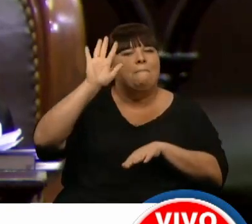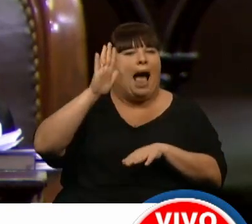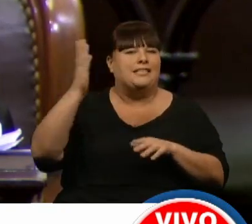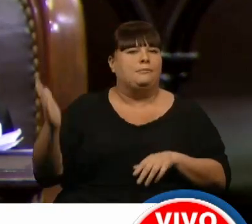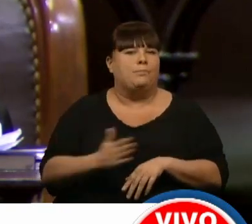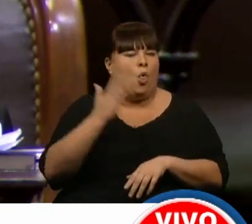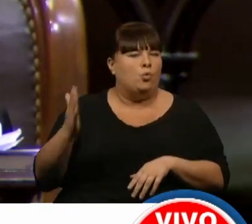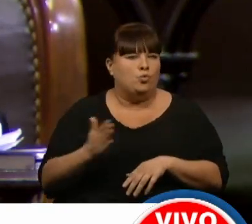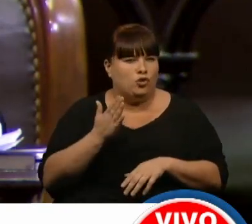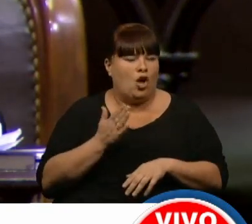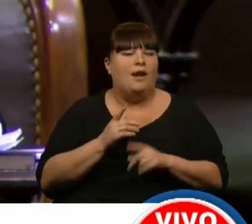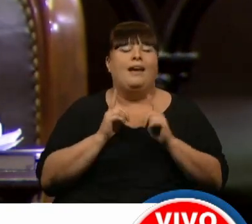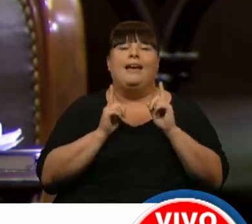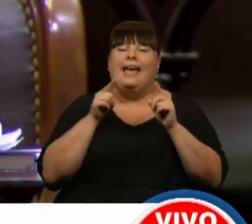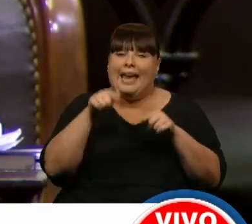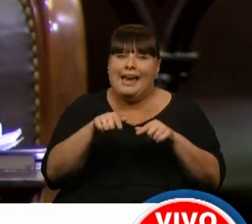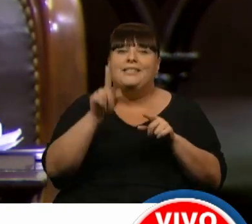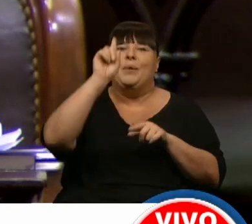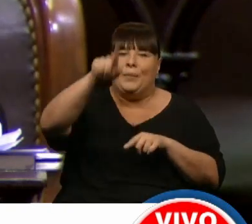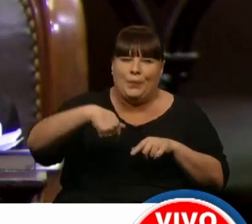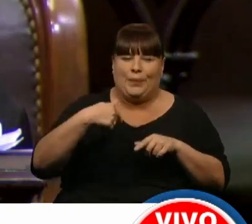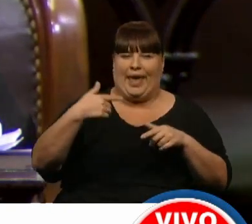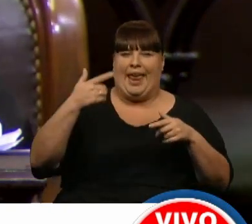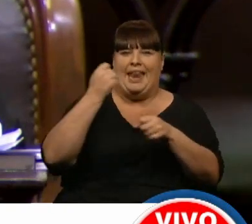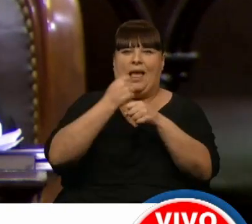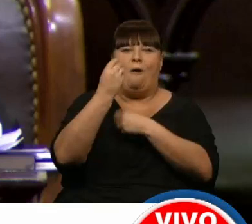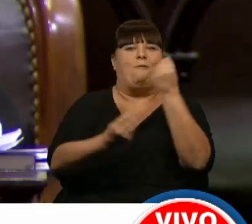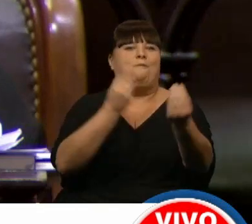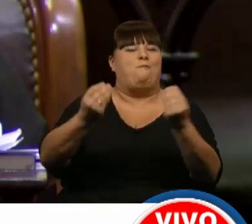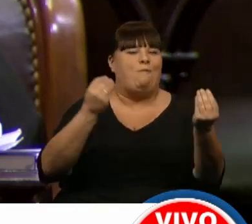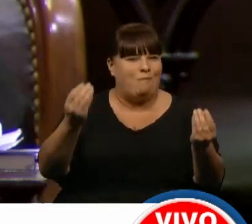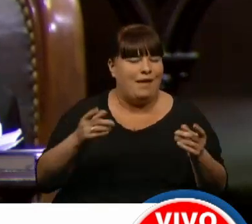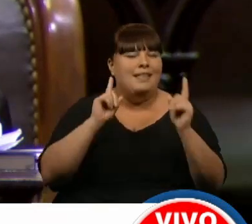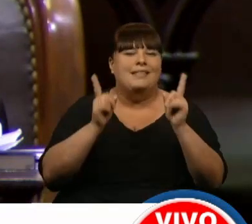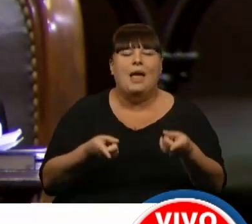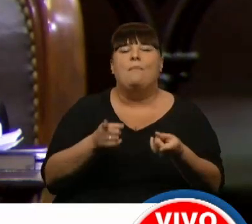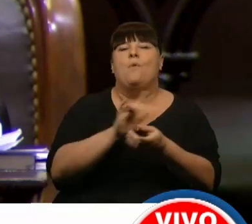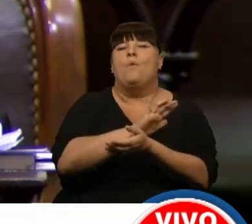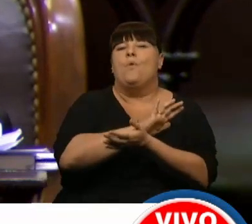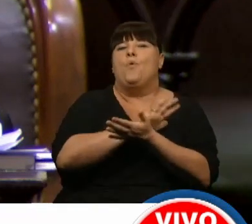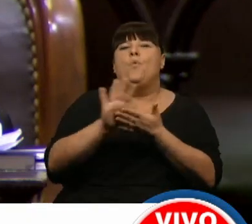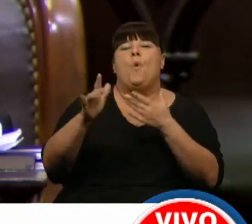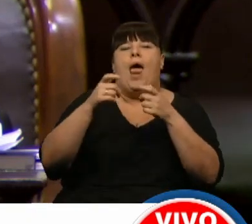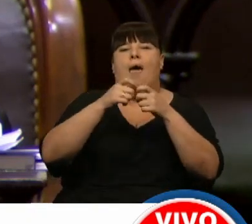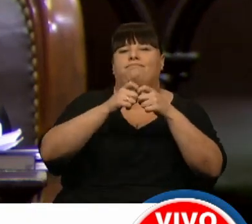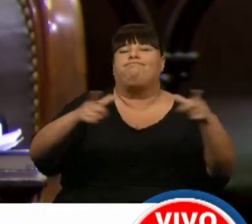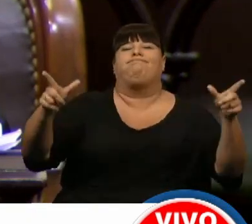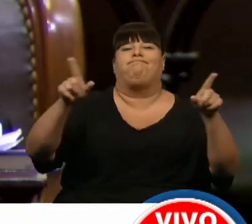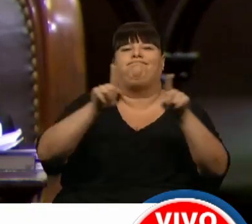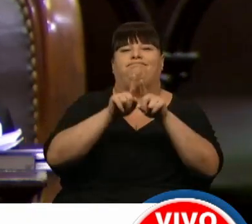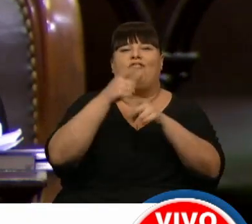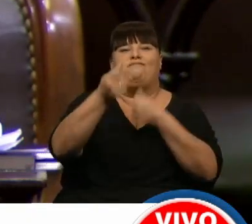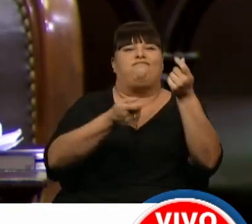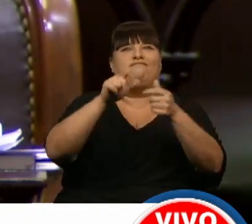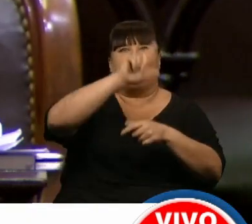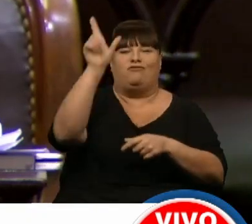la producción y con esto el crecimiento en puestos de trabajo y una nueva expansión del